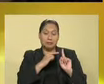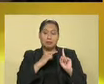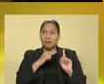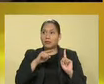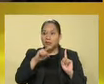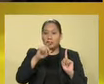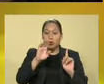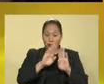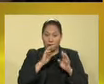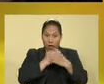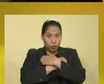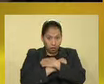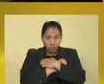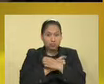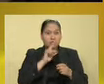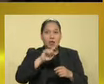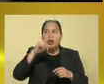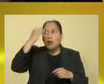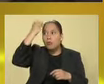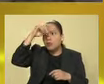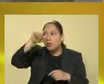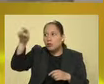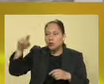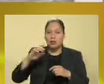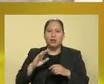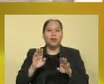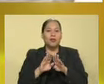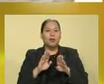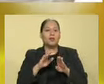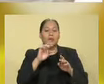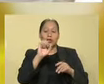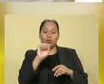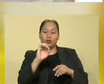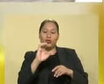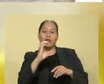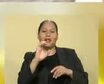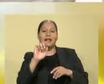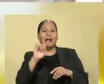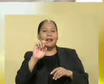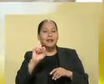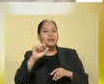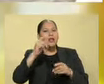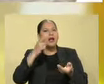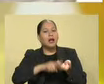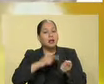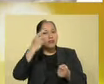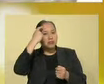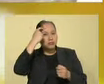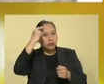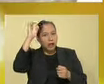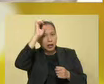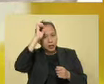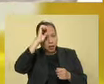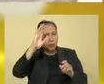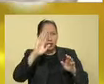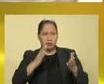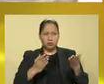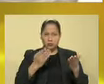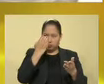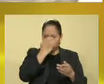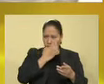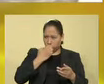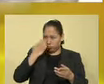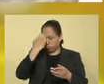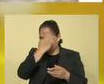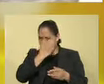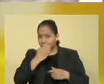debe ser ético primero. Por eso Sócrates crea la ética, lo que decíamos hace días, de autodirigirse. Ajá. Porque si no,